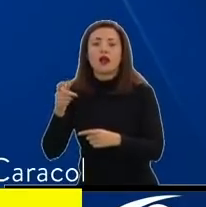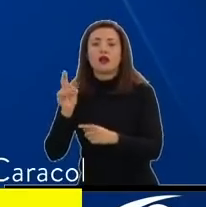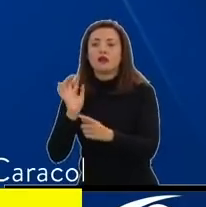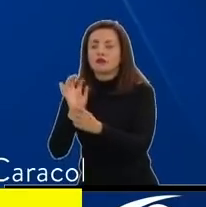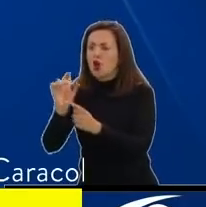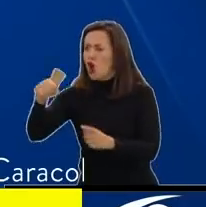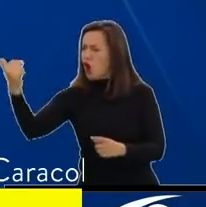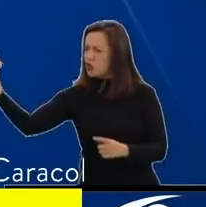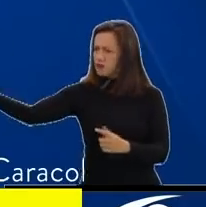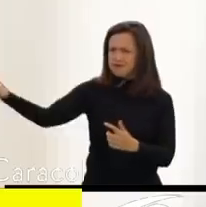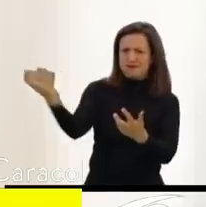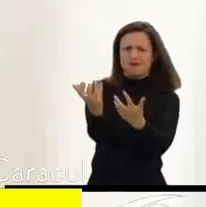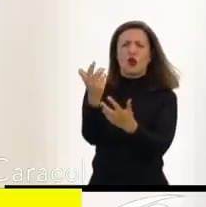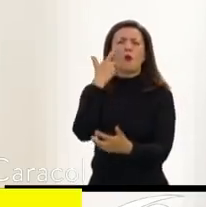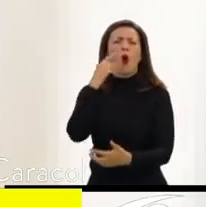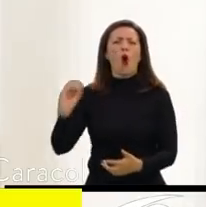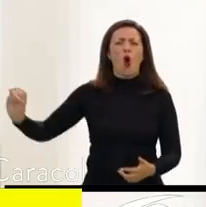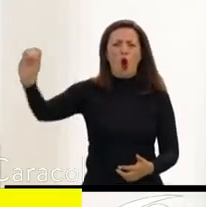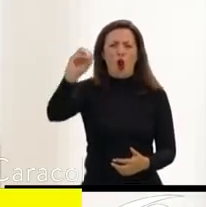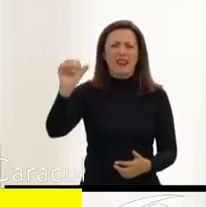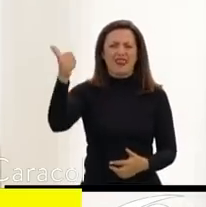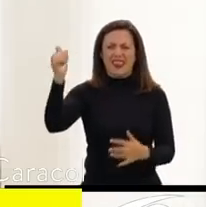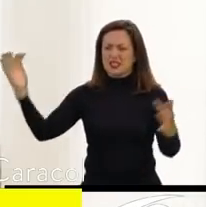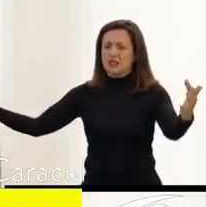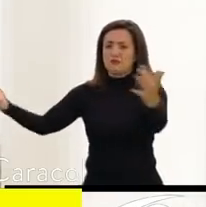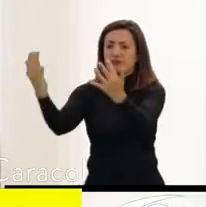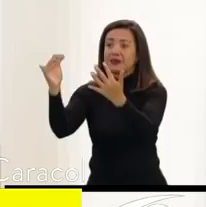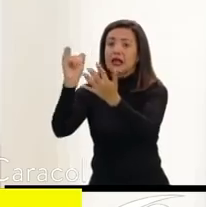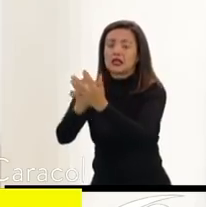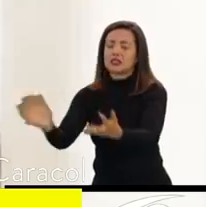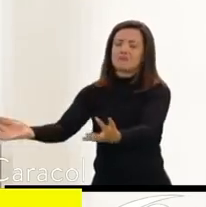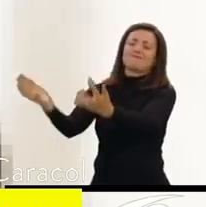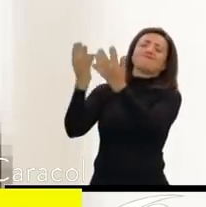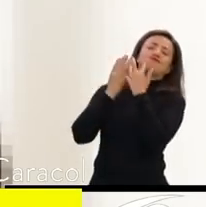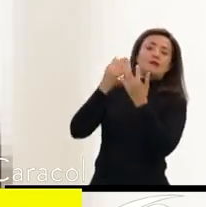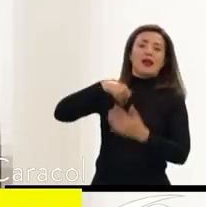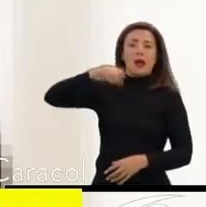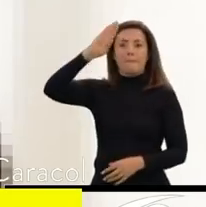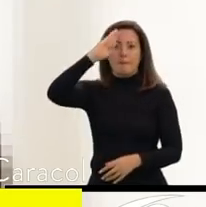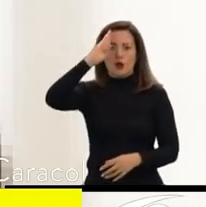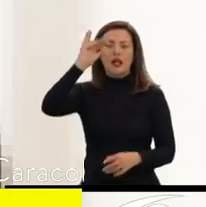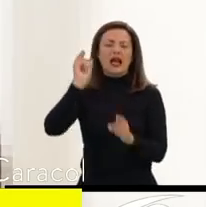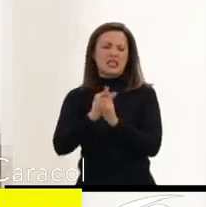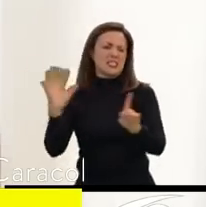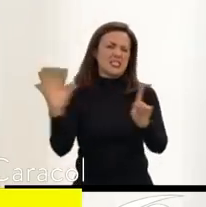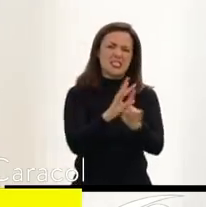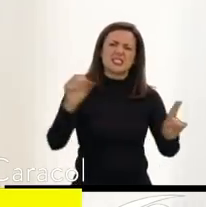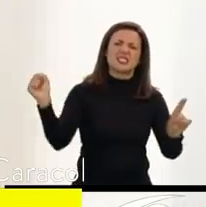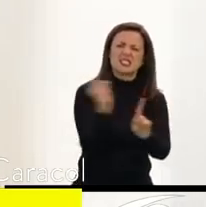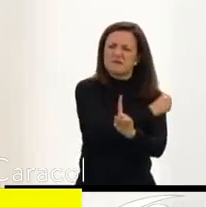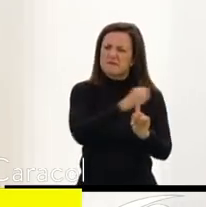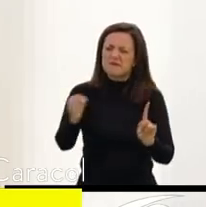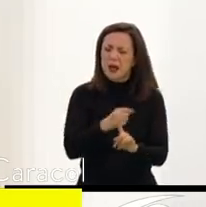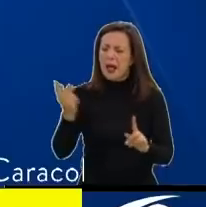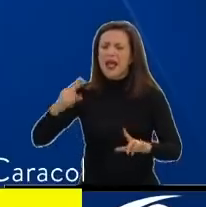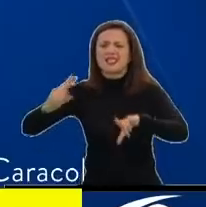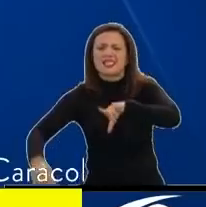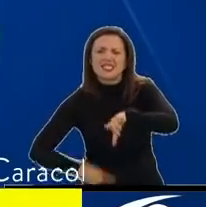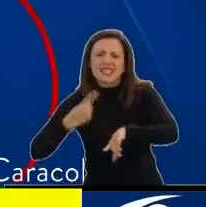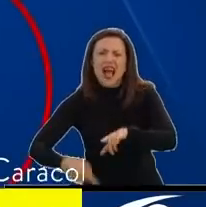salieron como 10 tipos y le cayeron a los guardas a pegarles con las llantas, a tirarles llantas y con